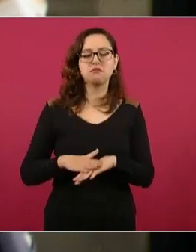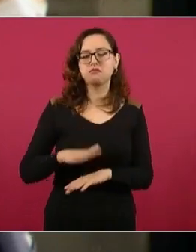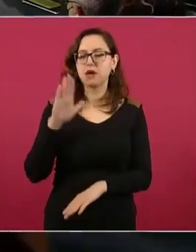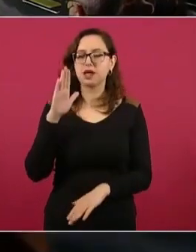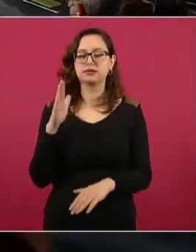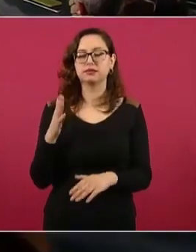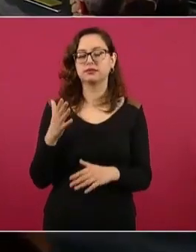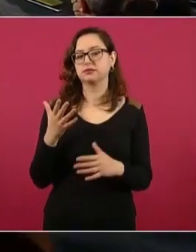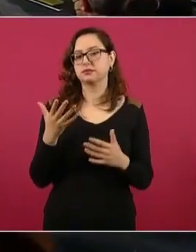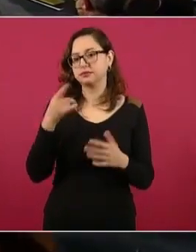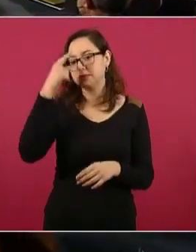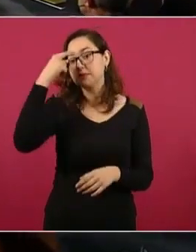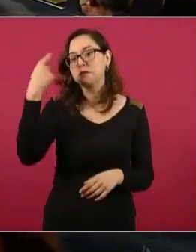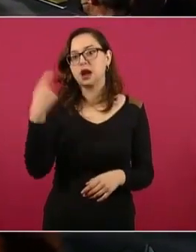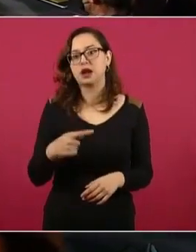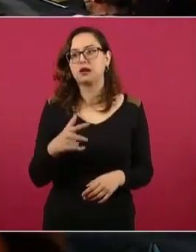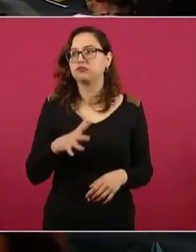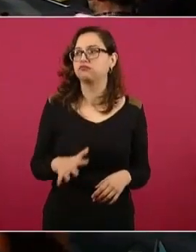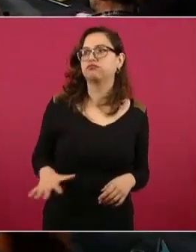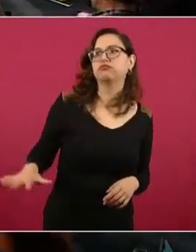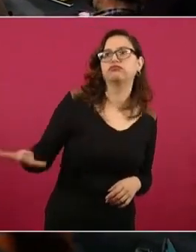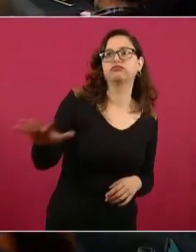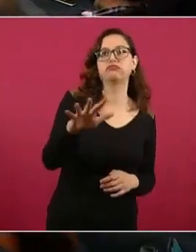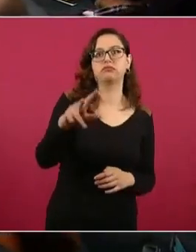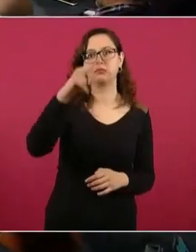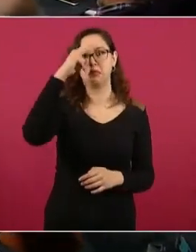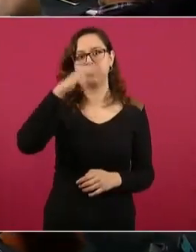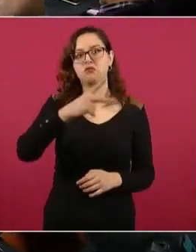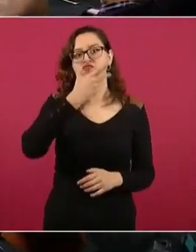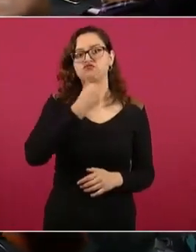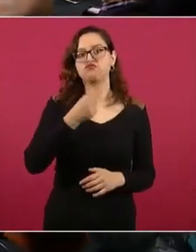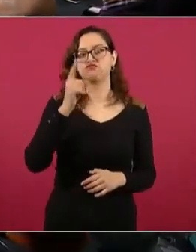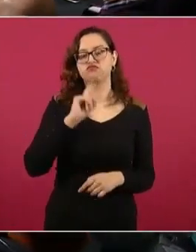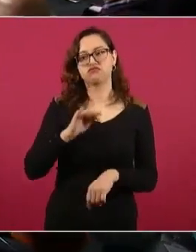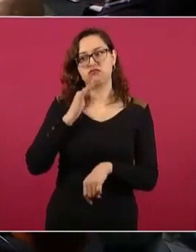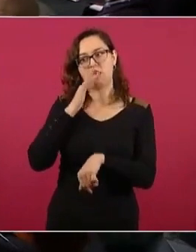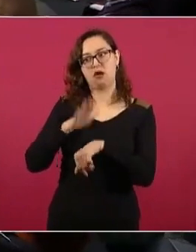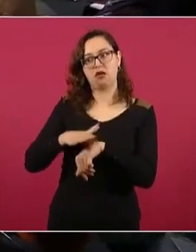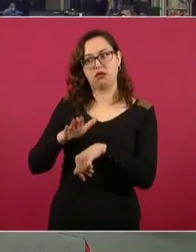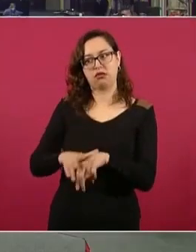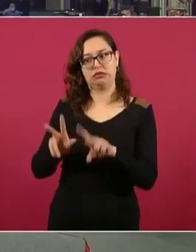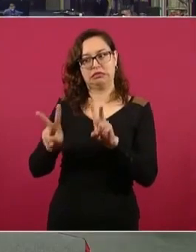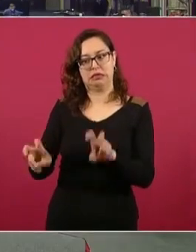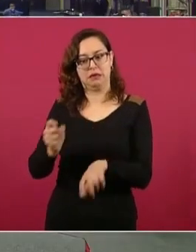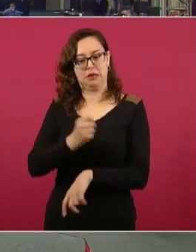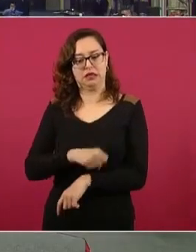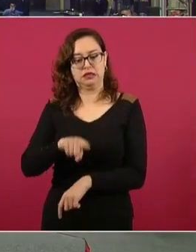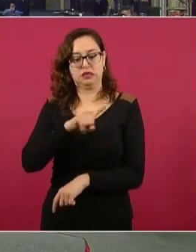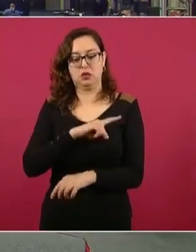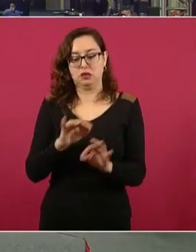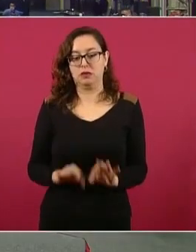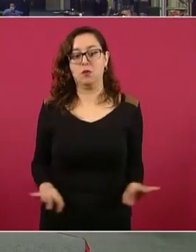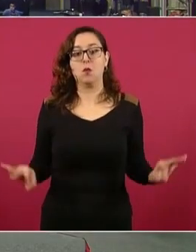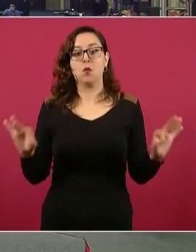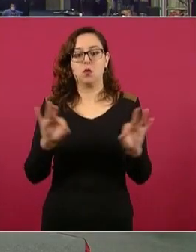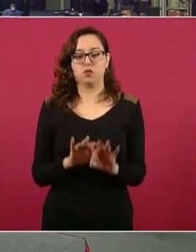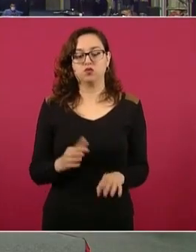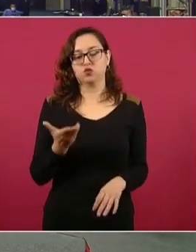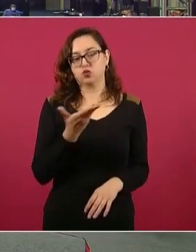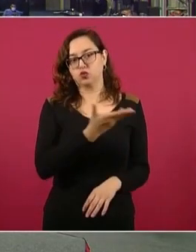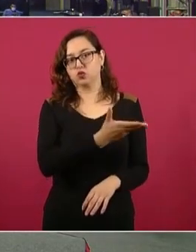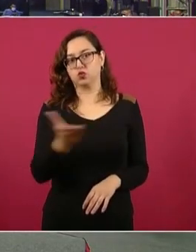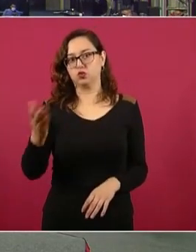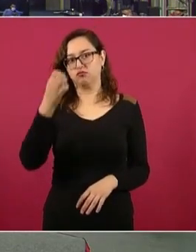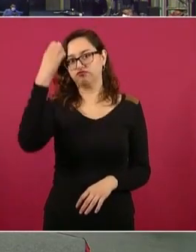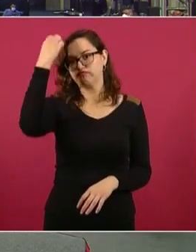los mexicanos y concientizarnos de la importancia que merecen estos temas de salud, que son, ustedes los expertos,